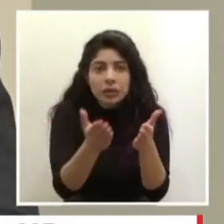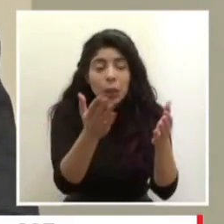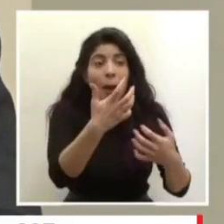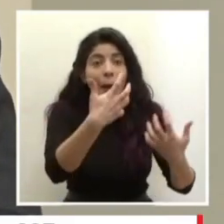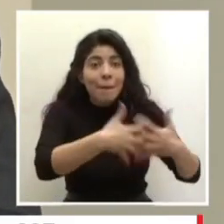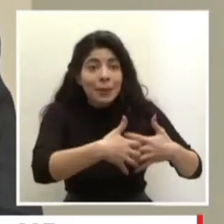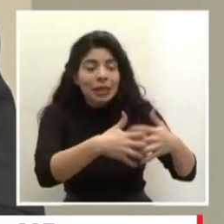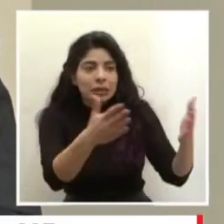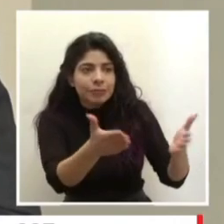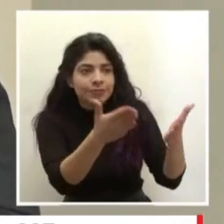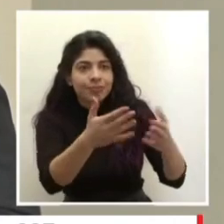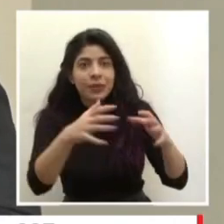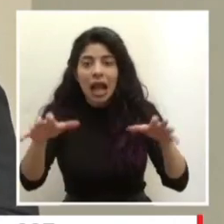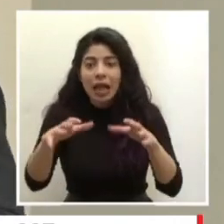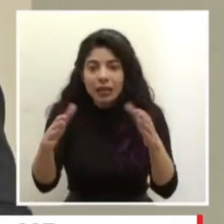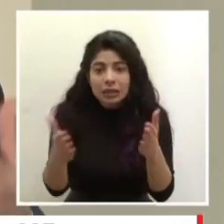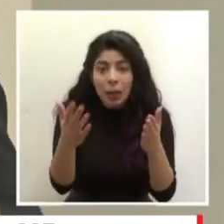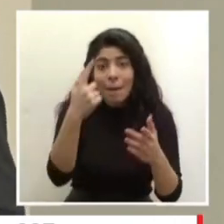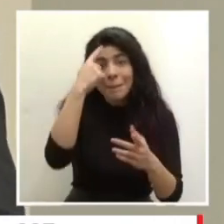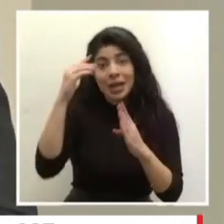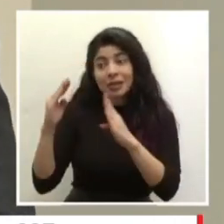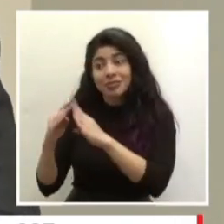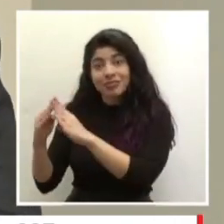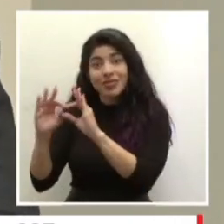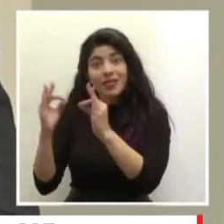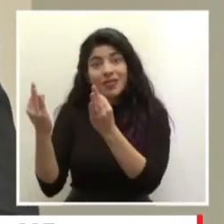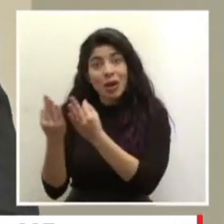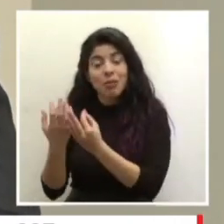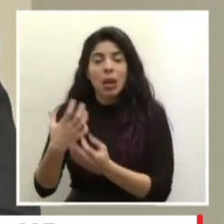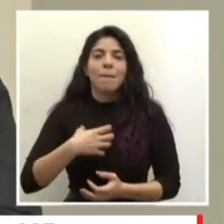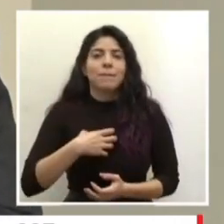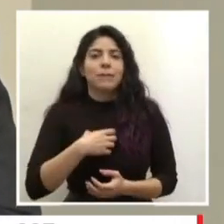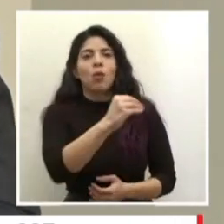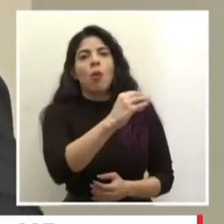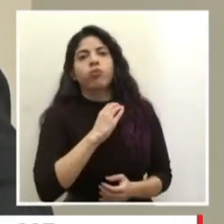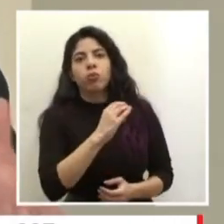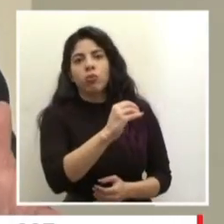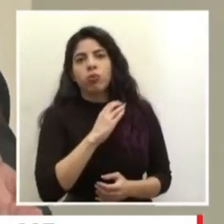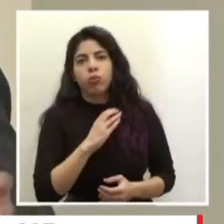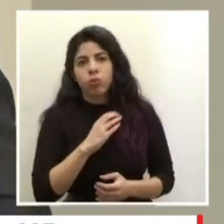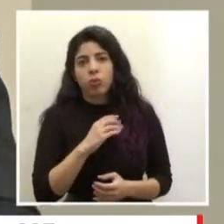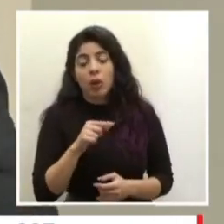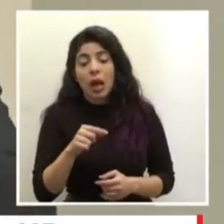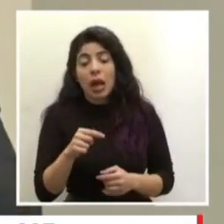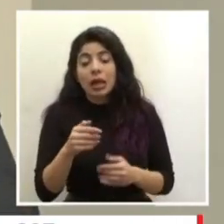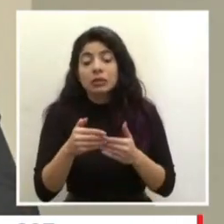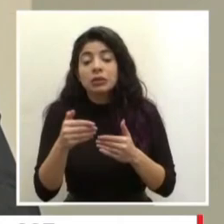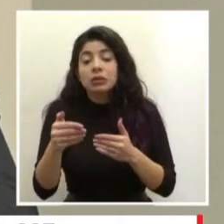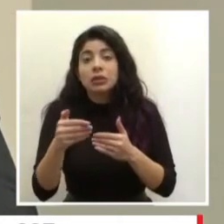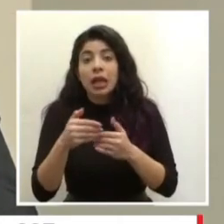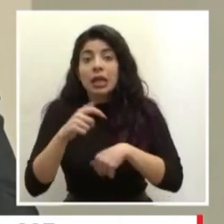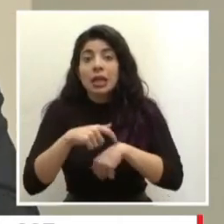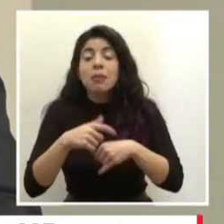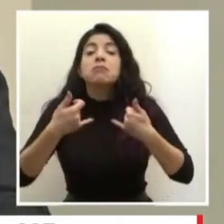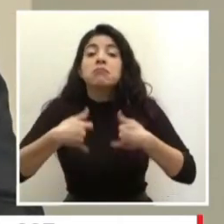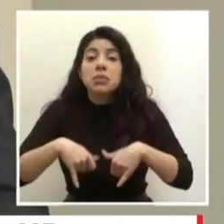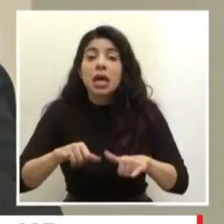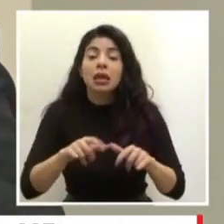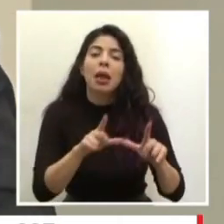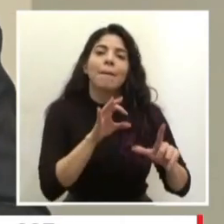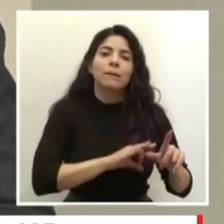esas actividades para que esos hogares puedan tener sus propios ingresos. Y en ese tránsito, el bono proteger